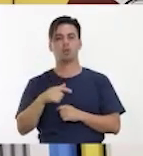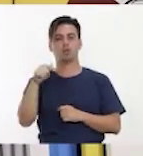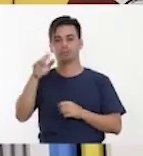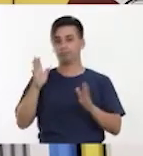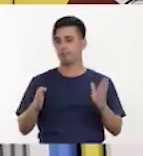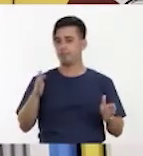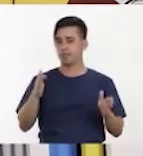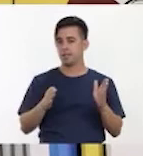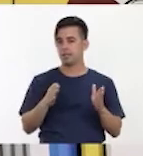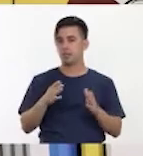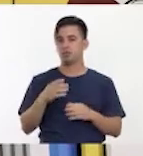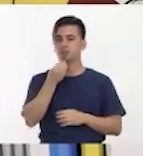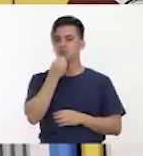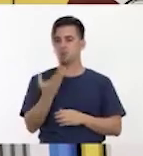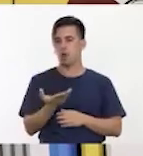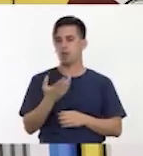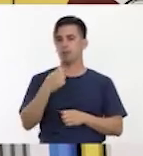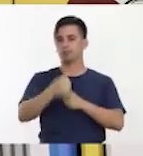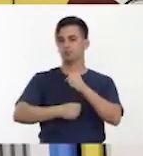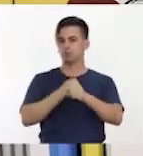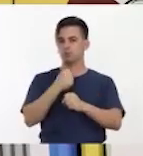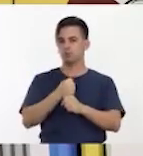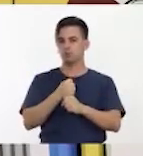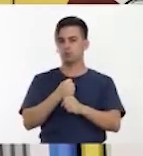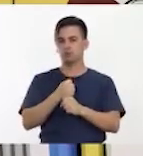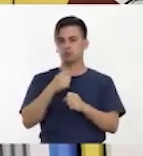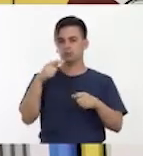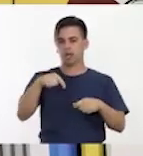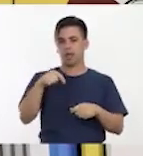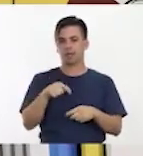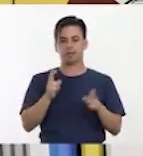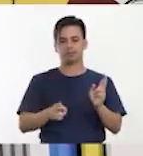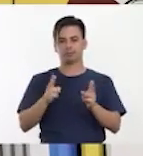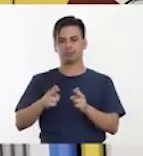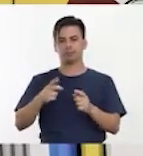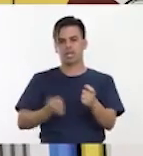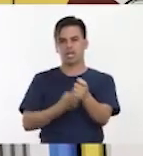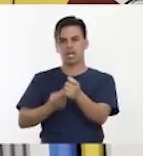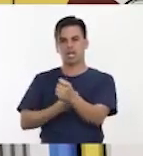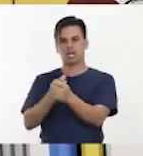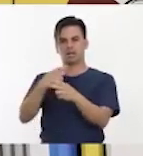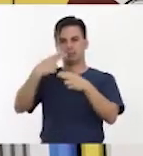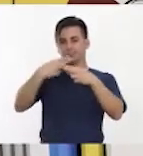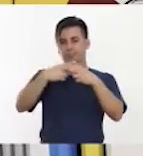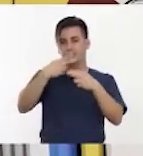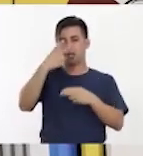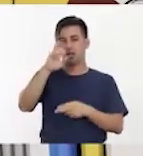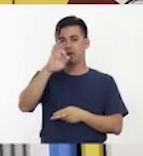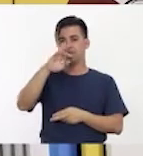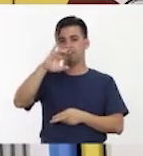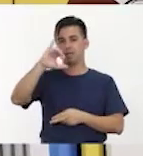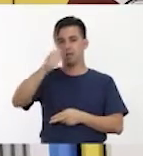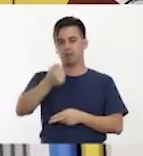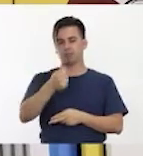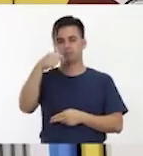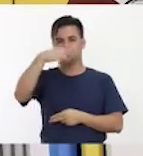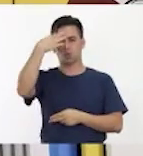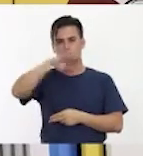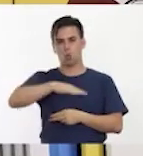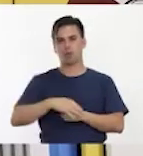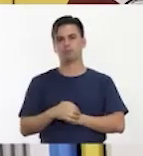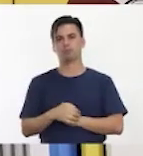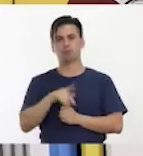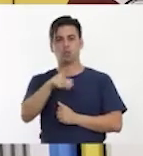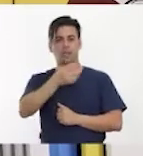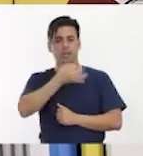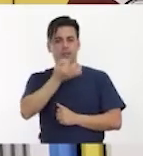el que se implementa la Guerra Fría en Cuba y ustedes deben ejemplificar las manifestaciones de la misma en